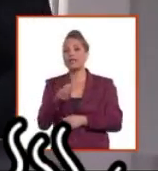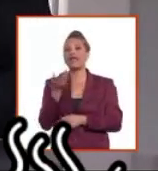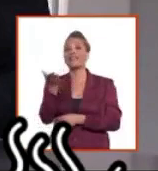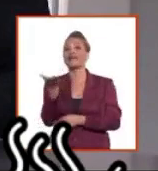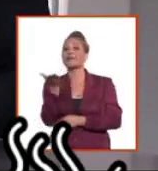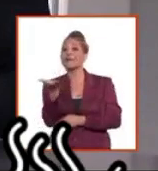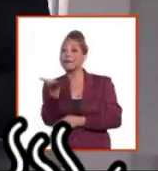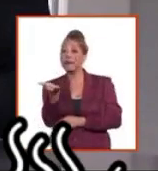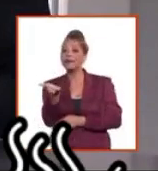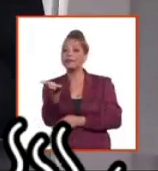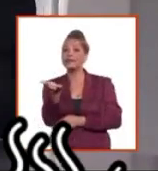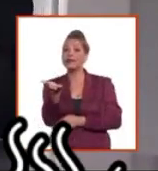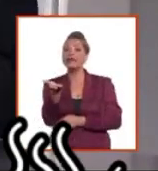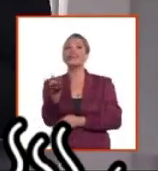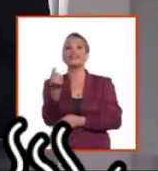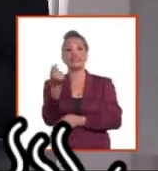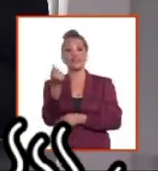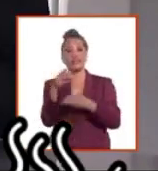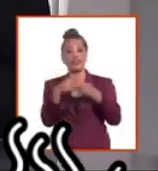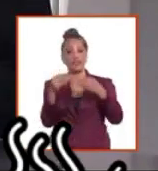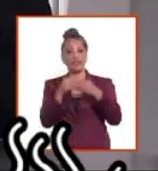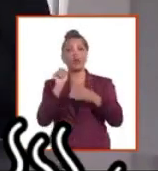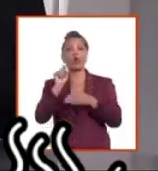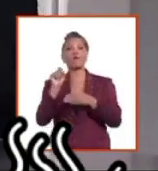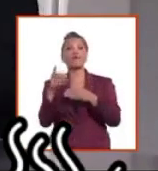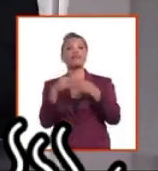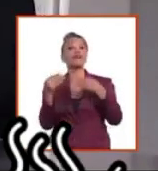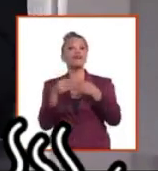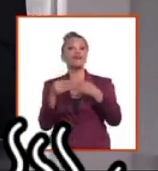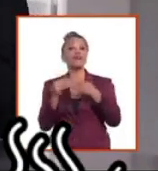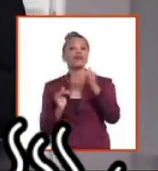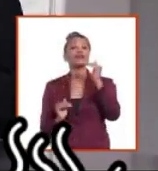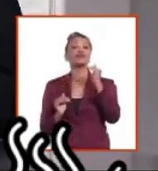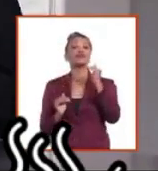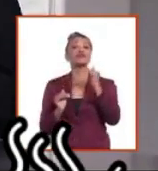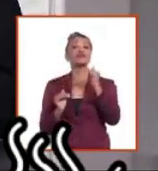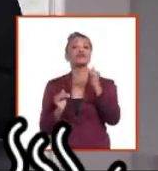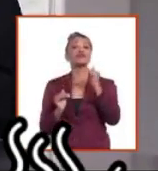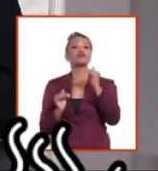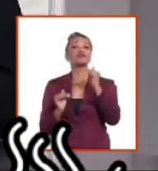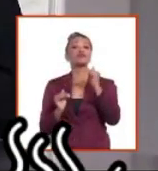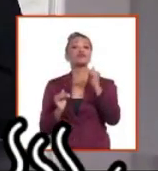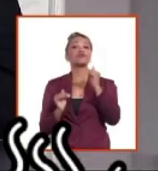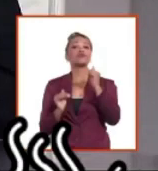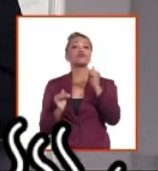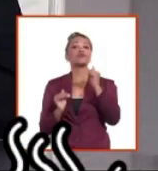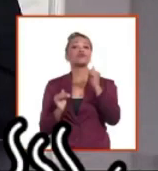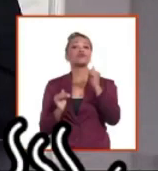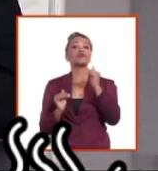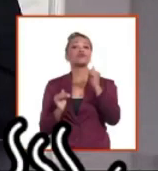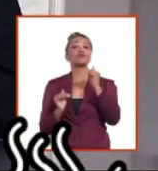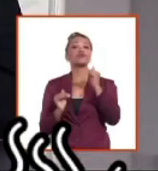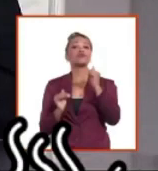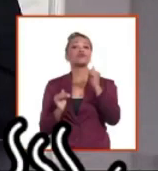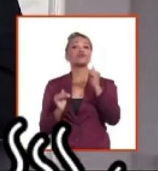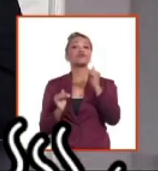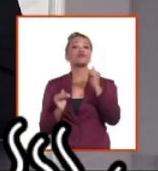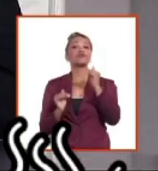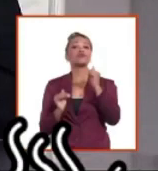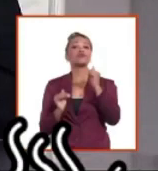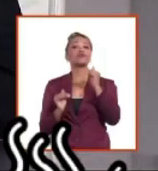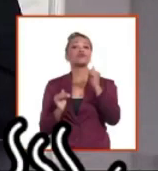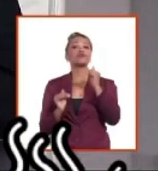de divisas o sea de comprar divisas es superior a la oferta probablemente sea probablemente